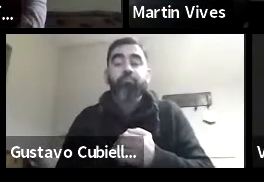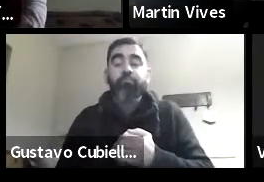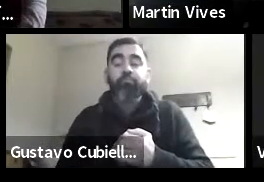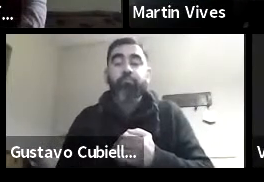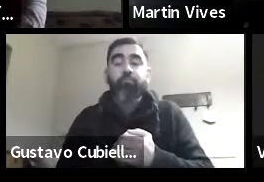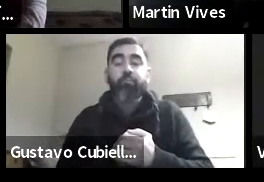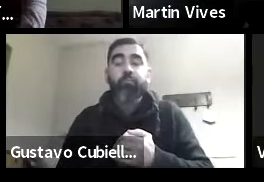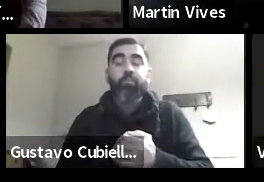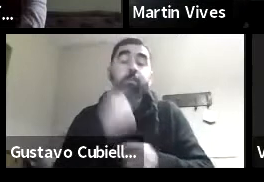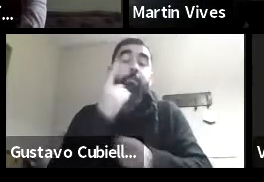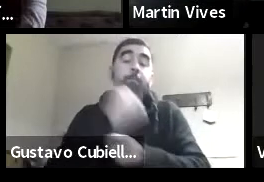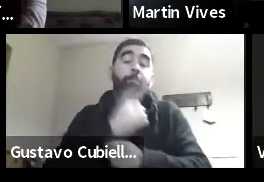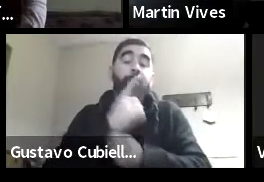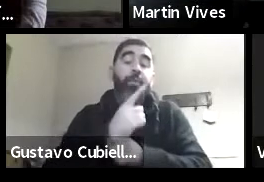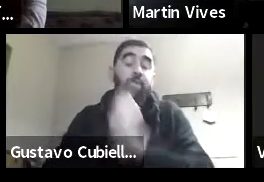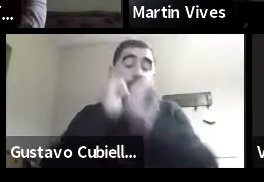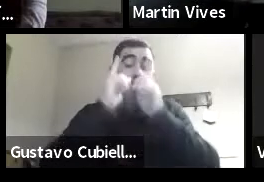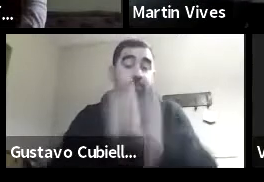primero considerar que